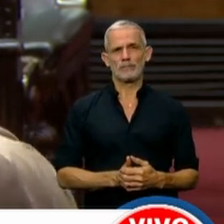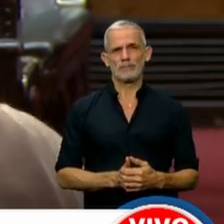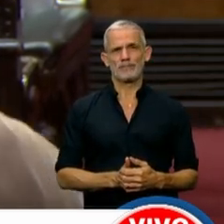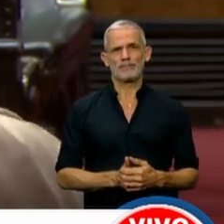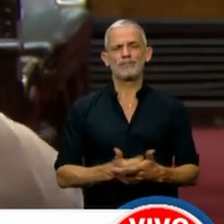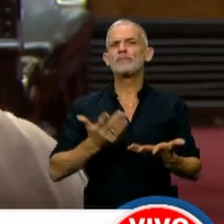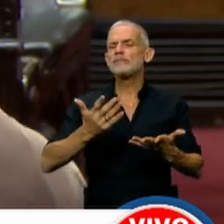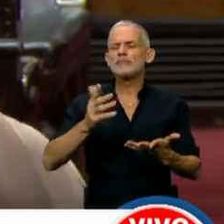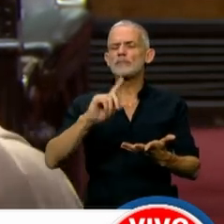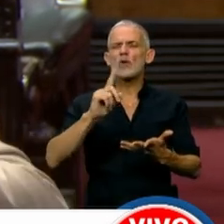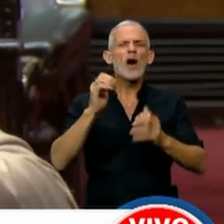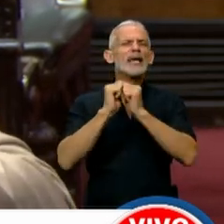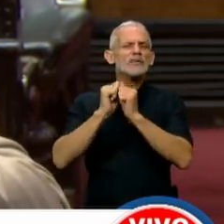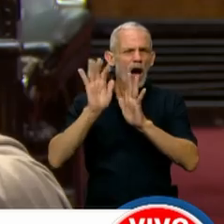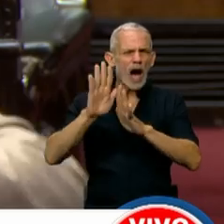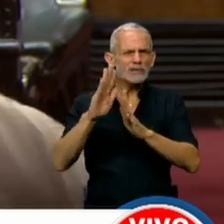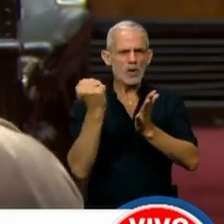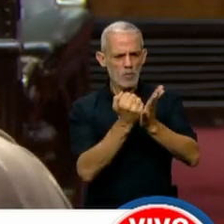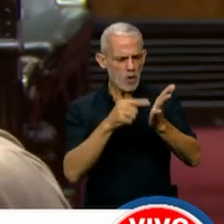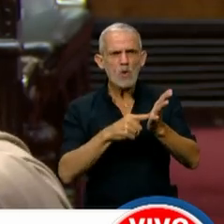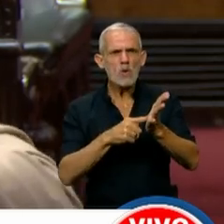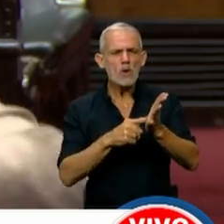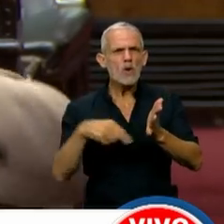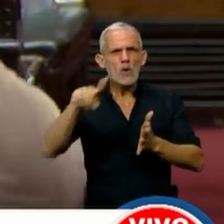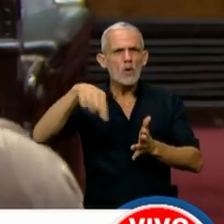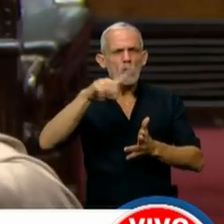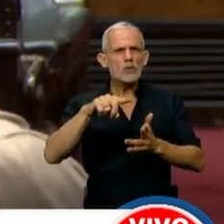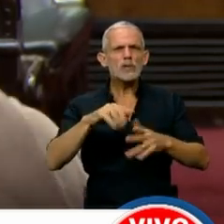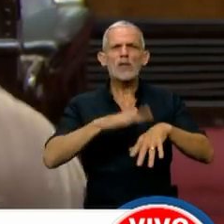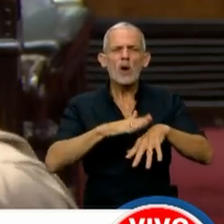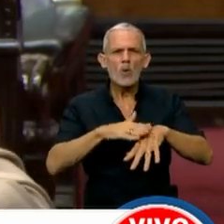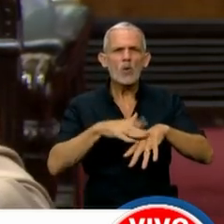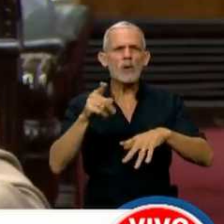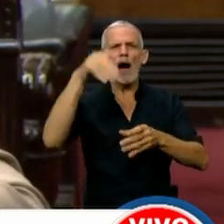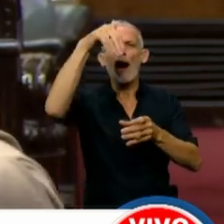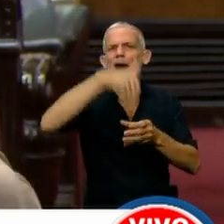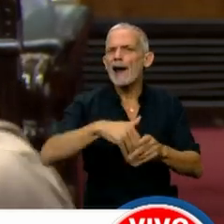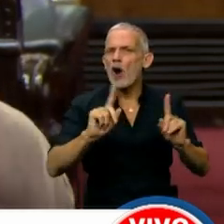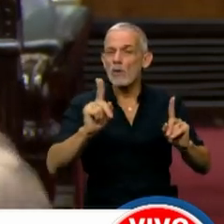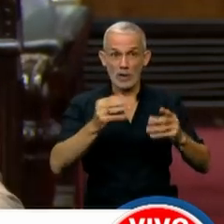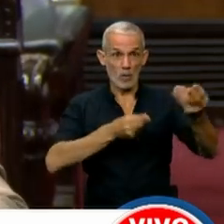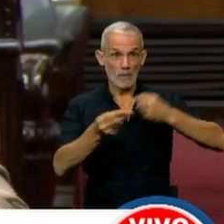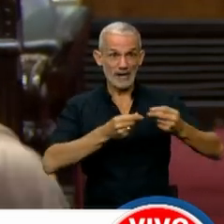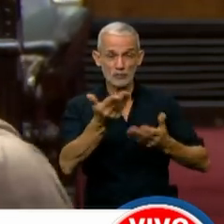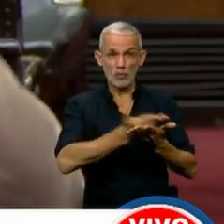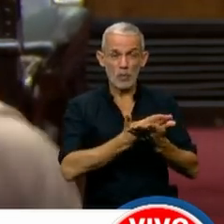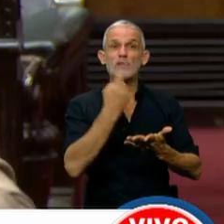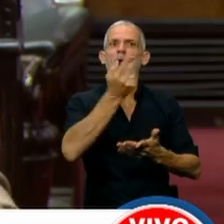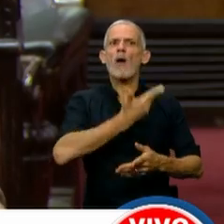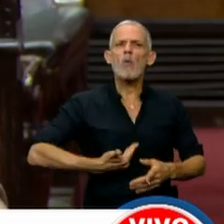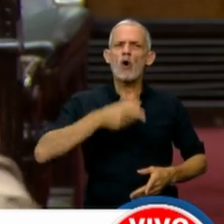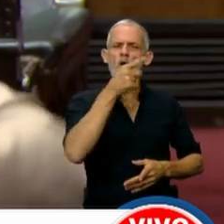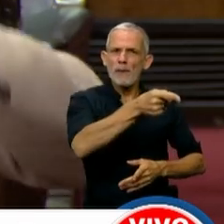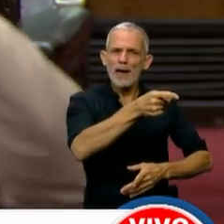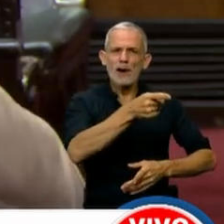no pasen a la historia siendo quienes no le votaron un presupuesto a un gobierno